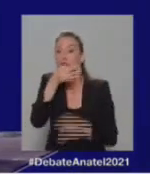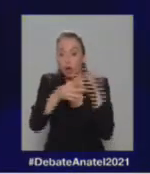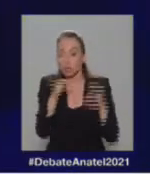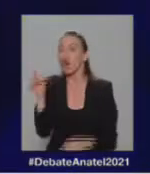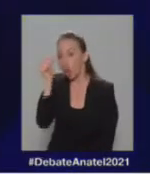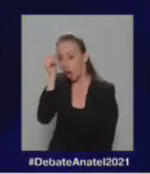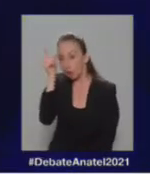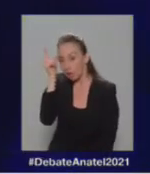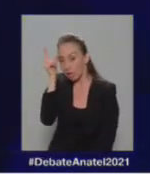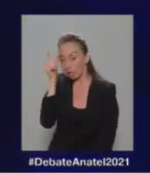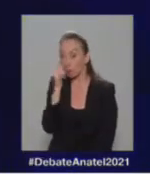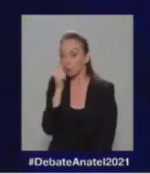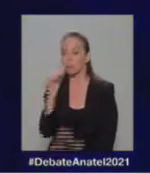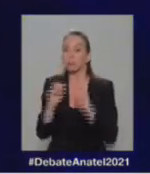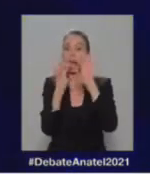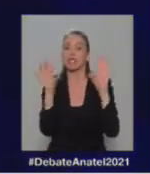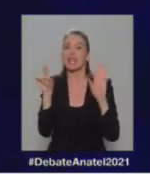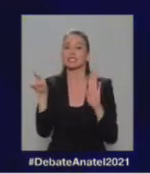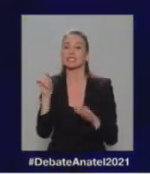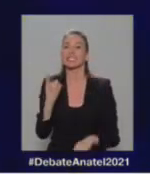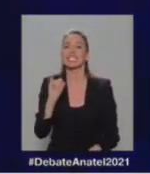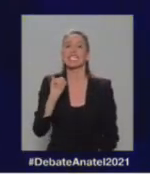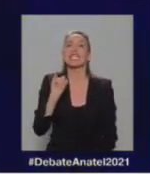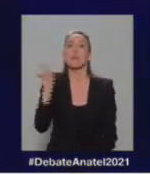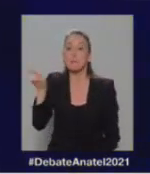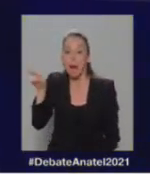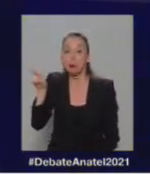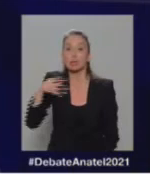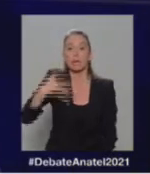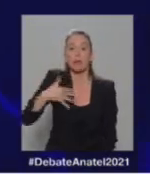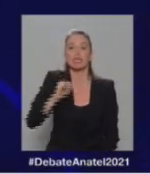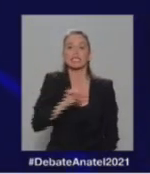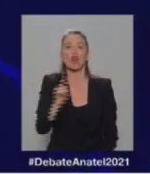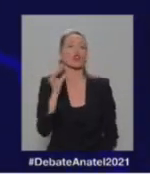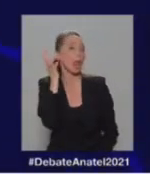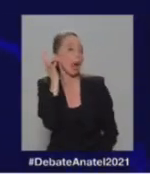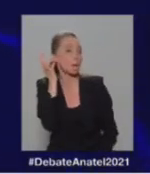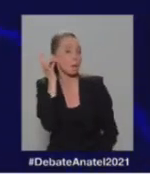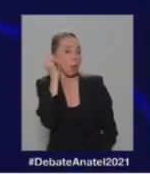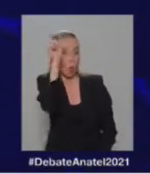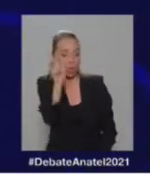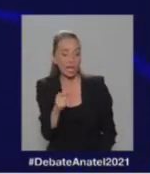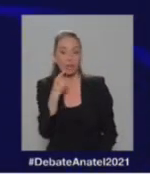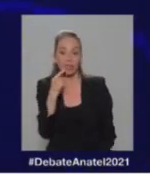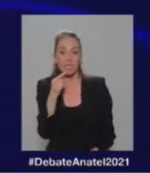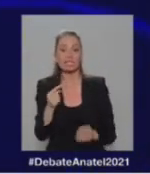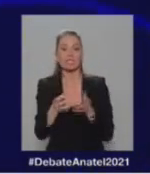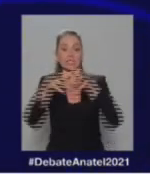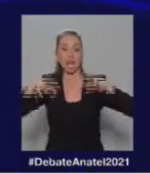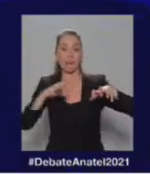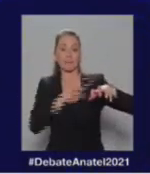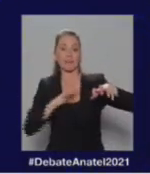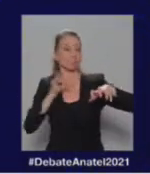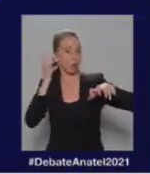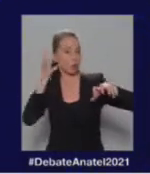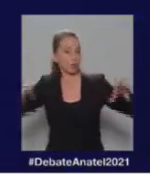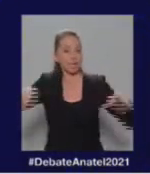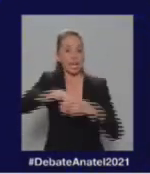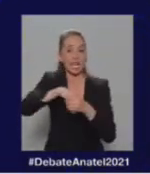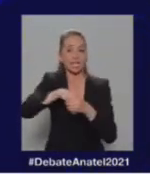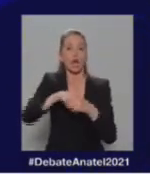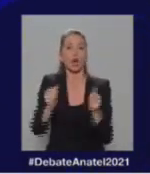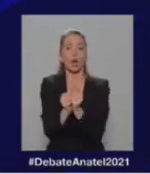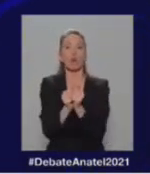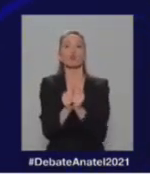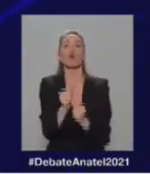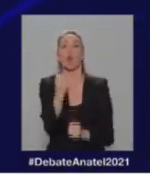contaminantes. Finalmente, al darse cuenta que su programa efectivamente decía lo que él negaba ante la opinión pública,